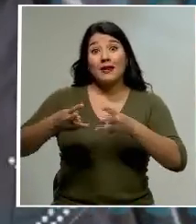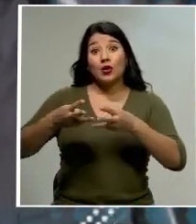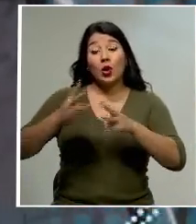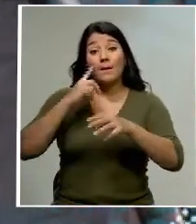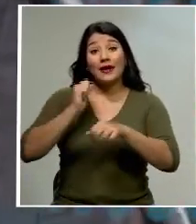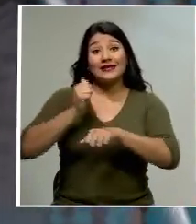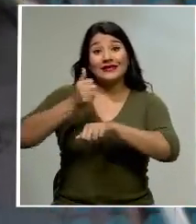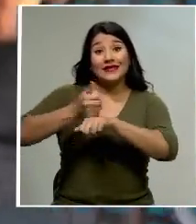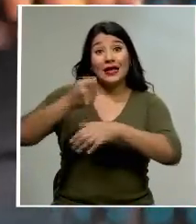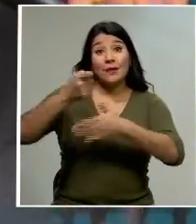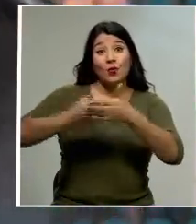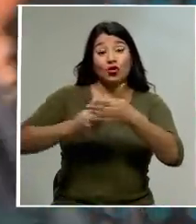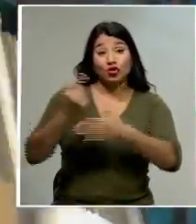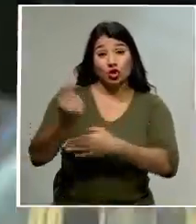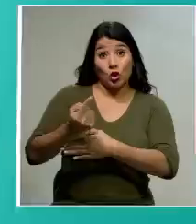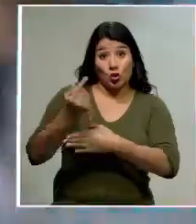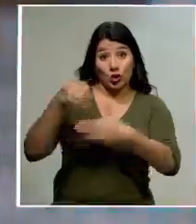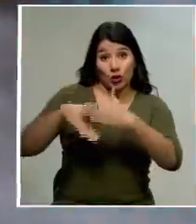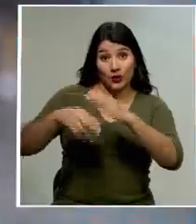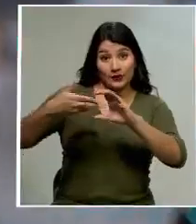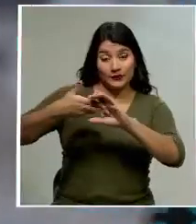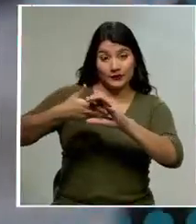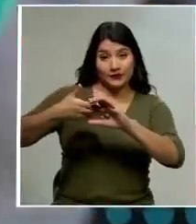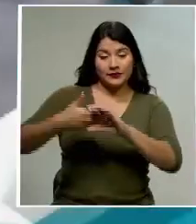único a los hidrocarburos.